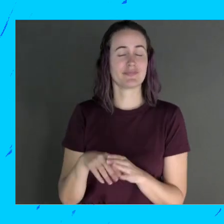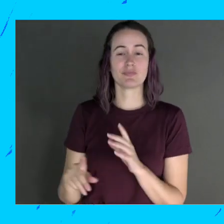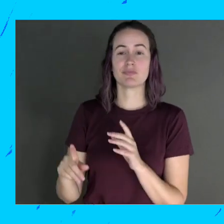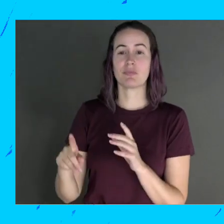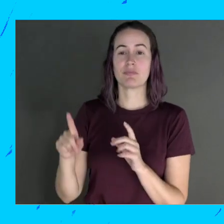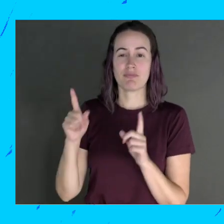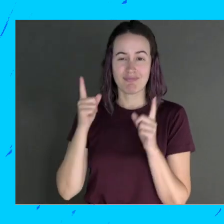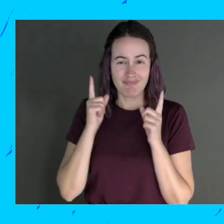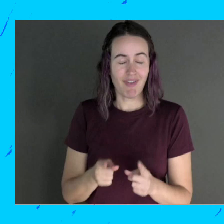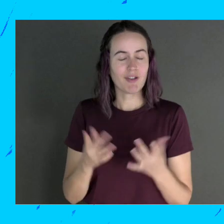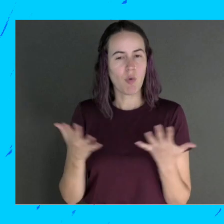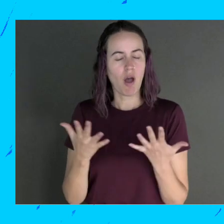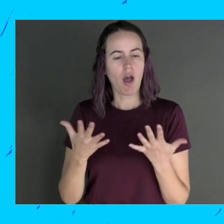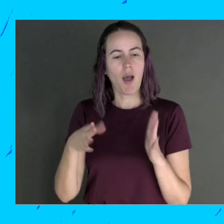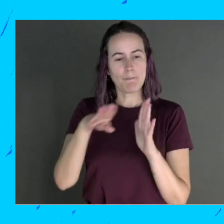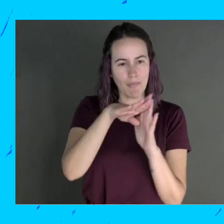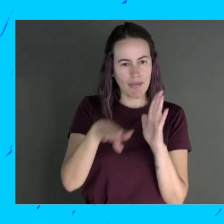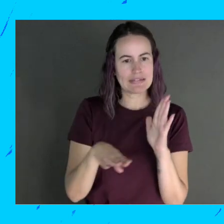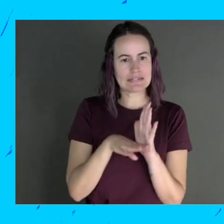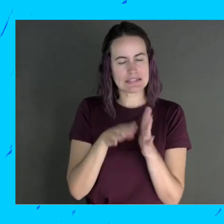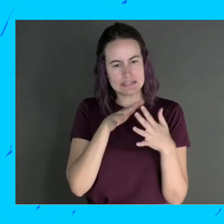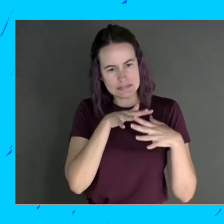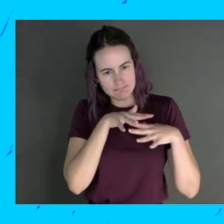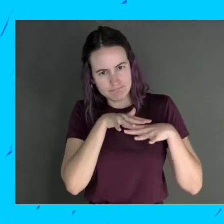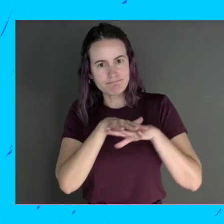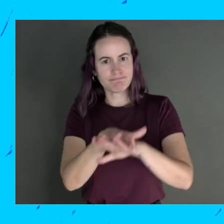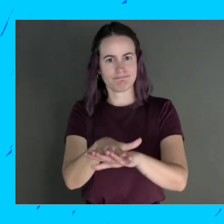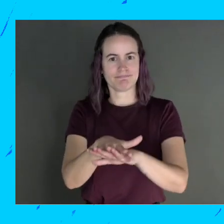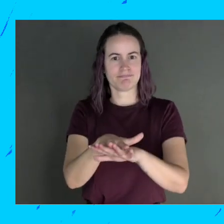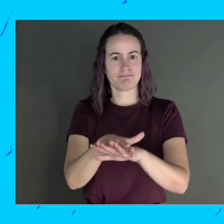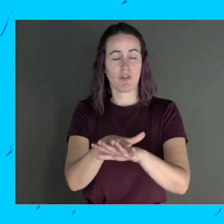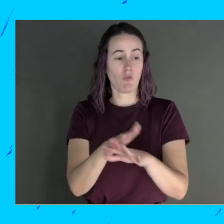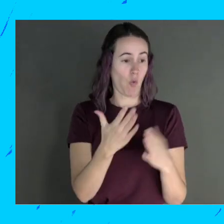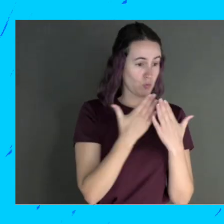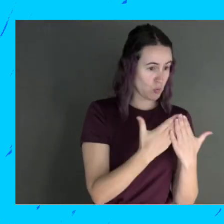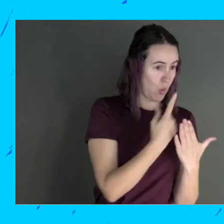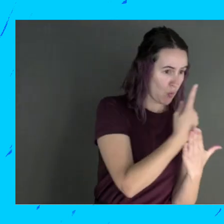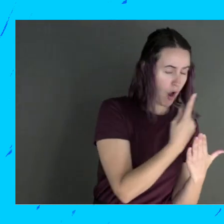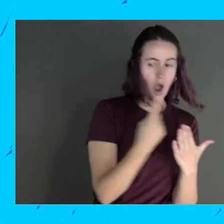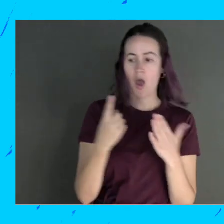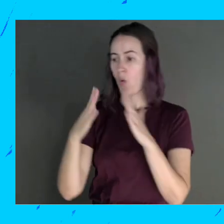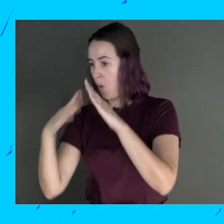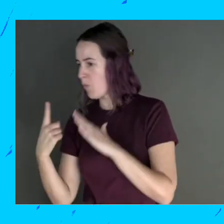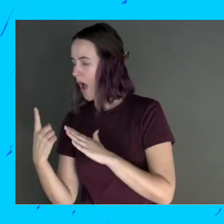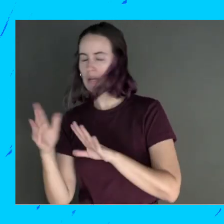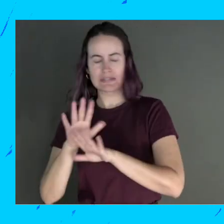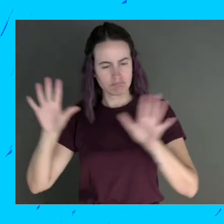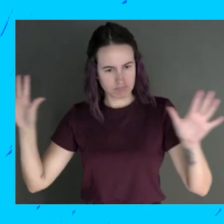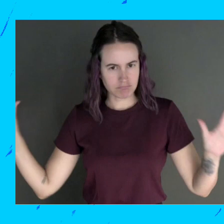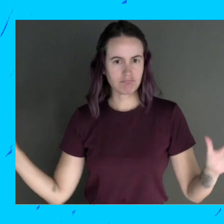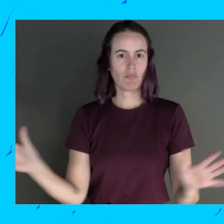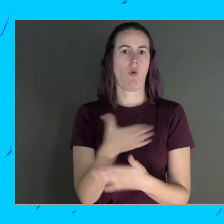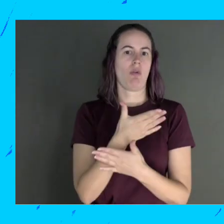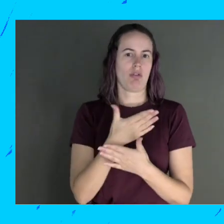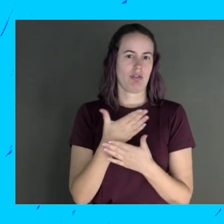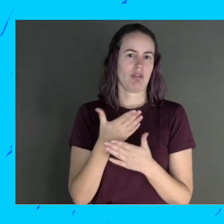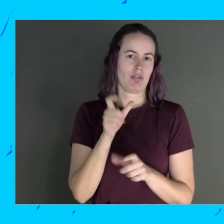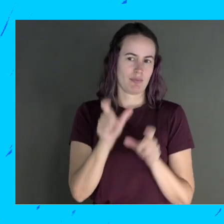prosperar en su camino a ser adultos, ¿no? Tenemos que abordar a la persona de forma